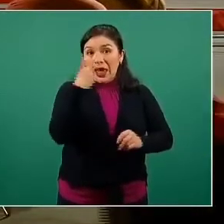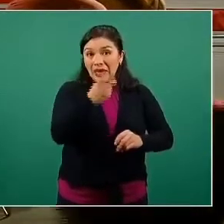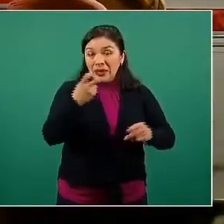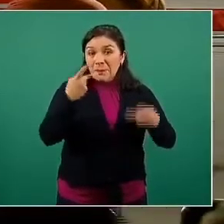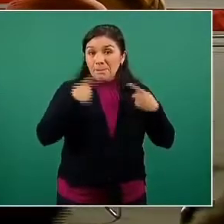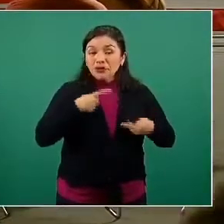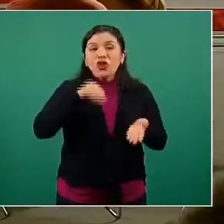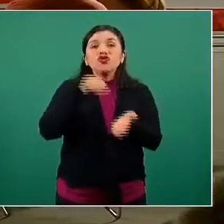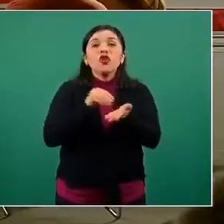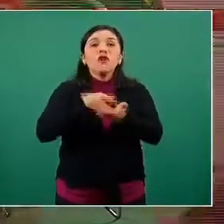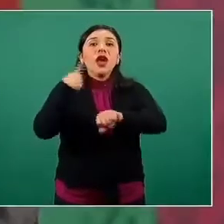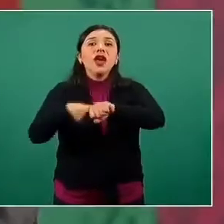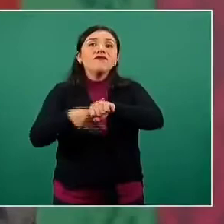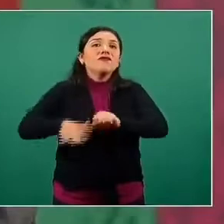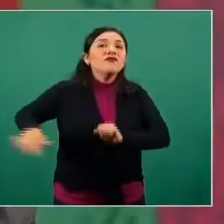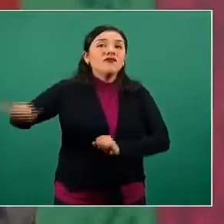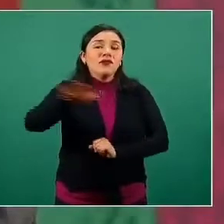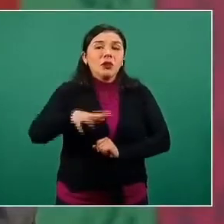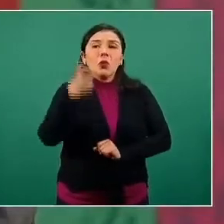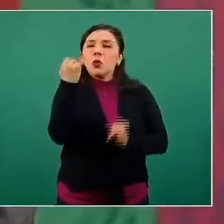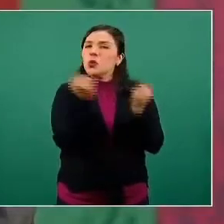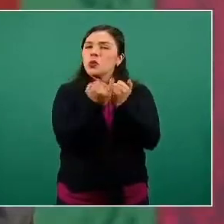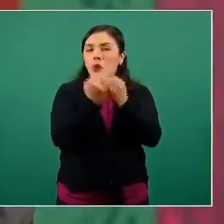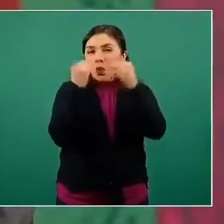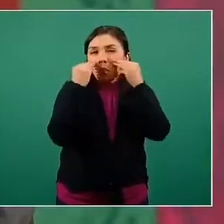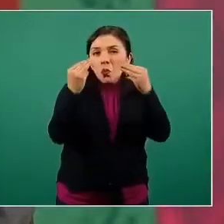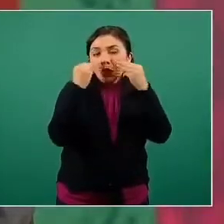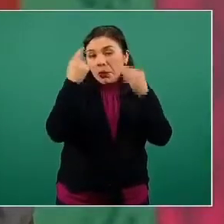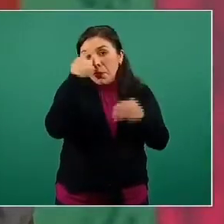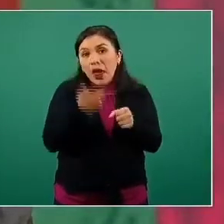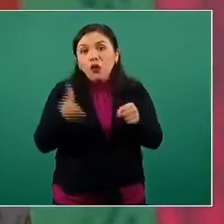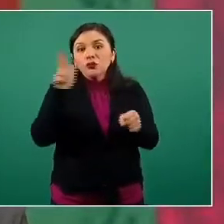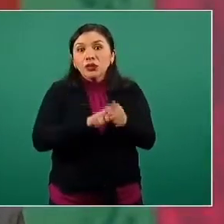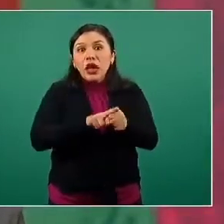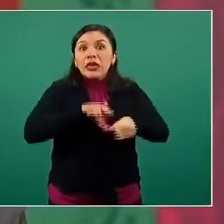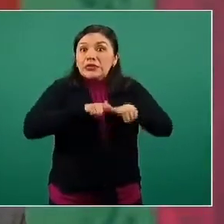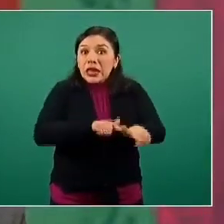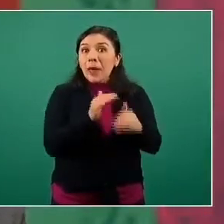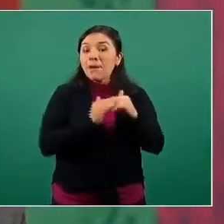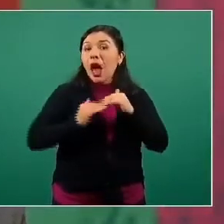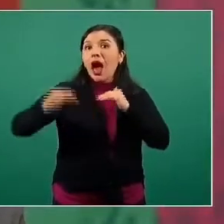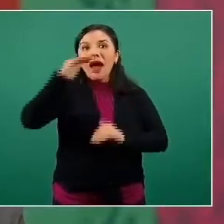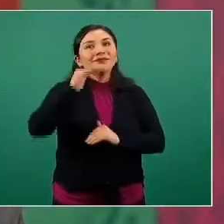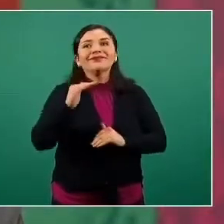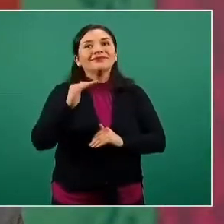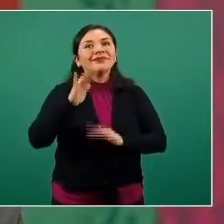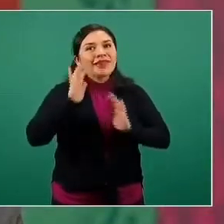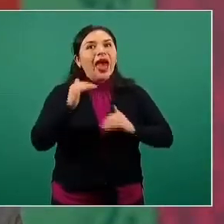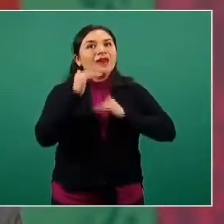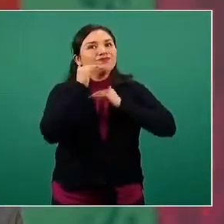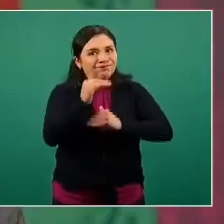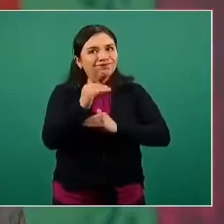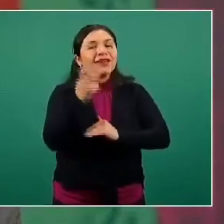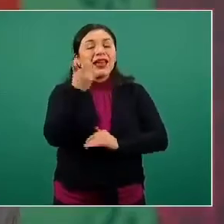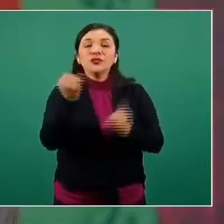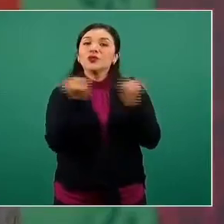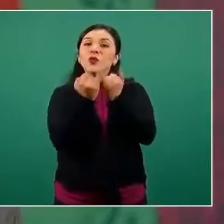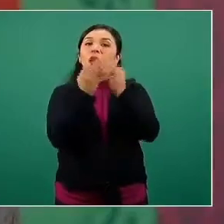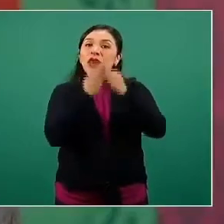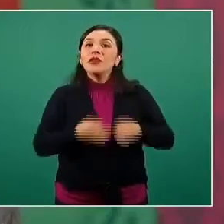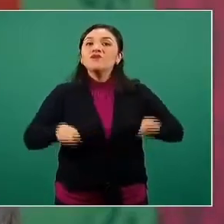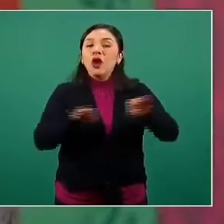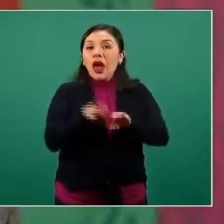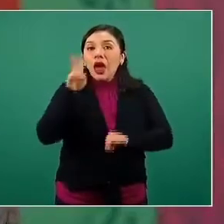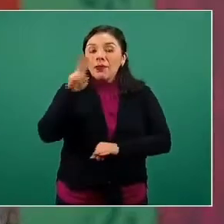casos activos, y también, como se ha mostrado, la hospitalización ya no sigue aumentando. Y también el otro dato importante es el